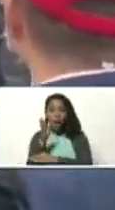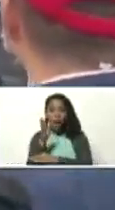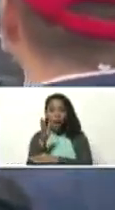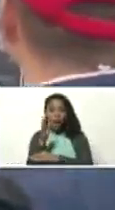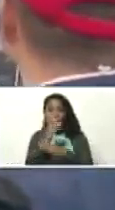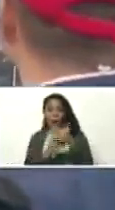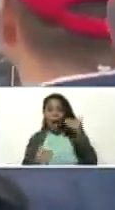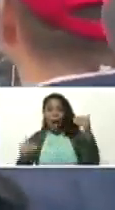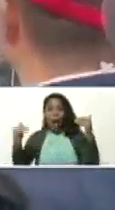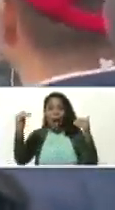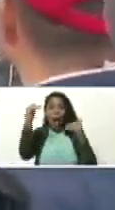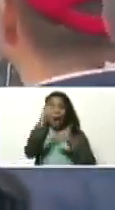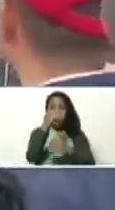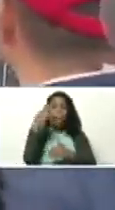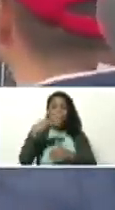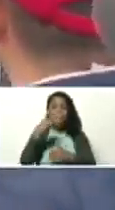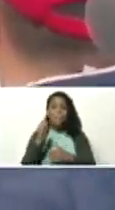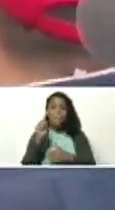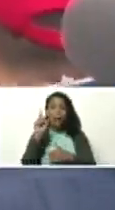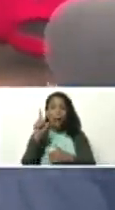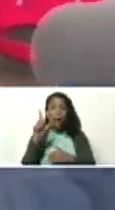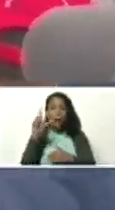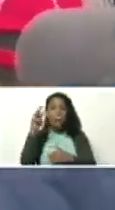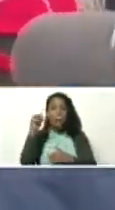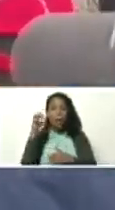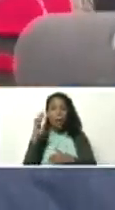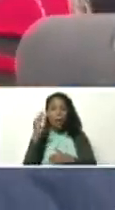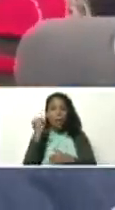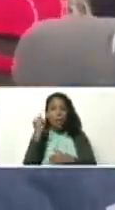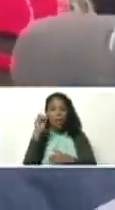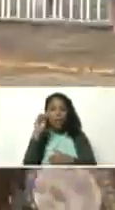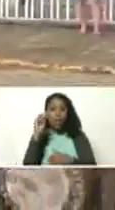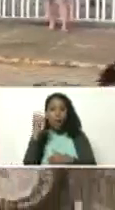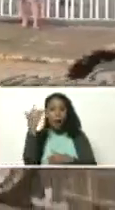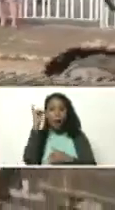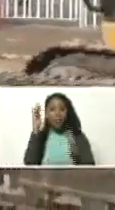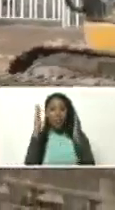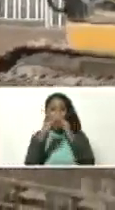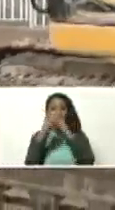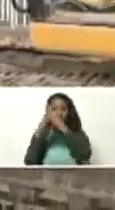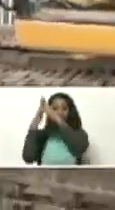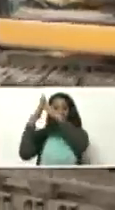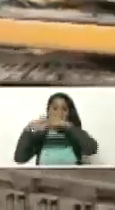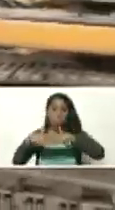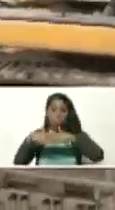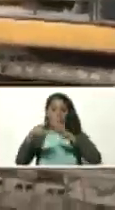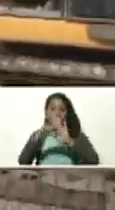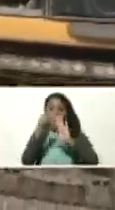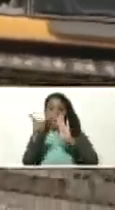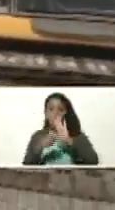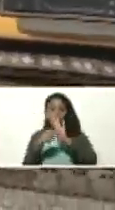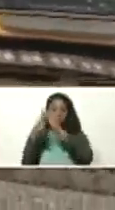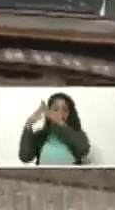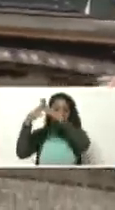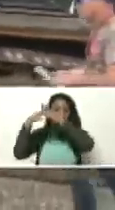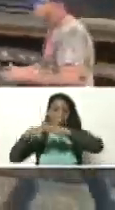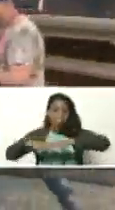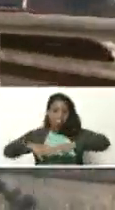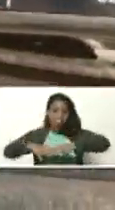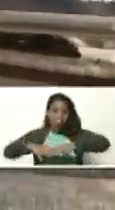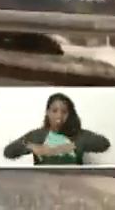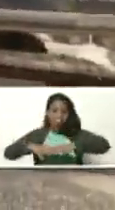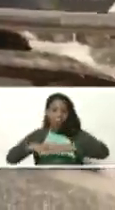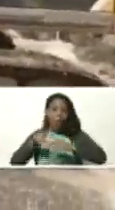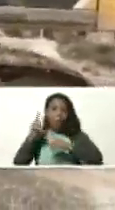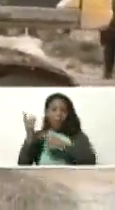más alta del Palmarito, el sector del Palmarito, hay viviendas destruidas por completo. Bueno, fue como usted lo refiere, un